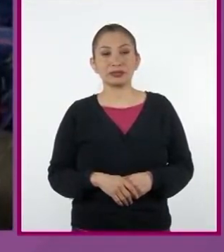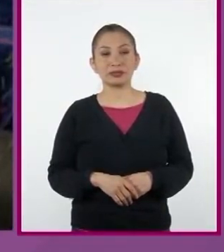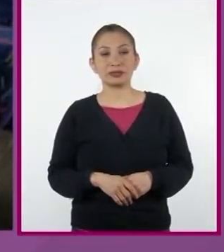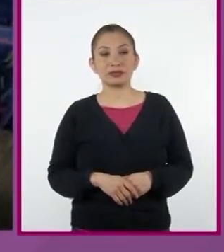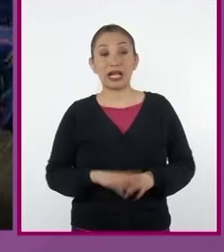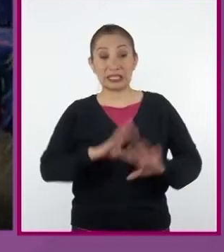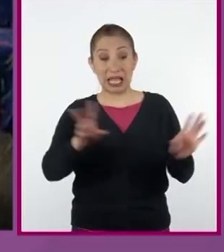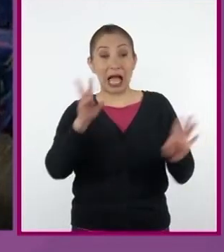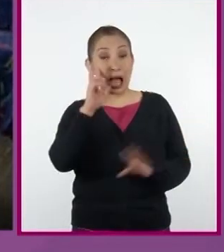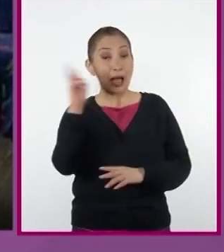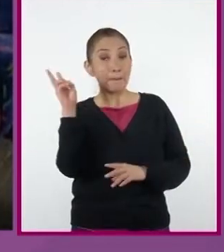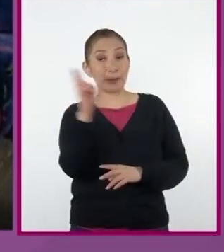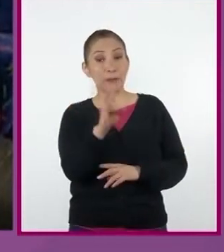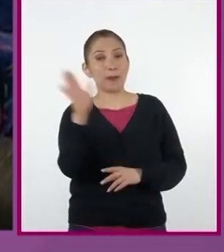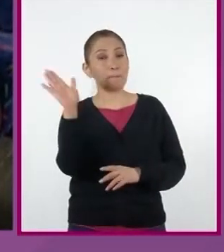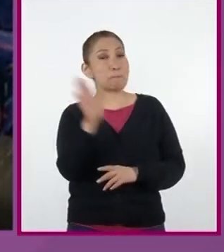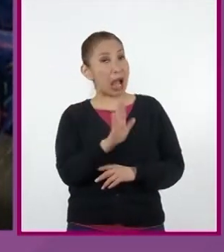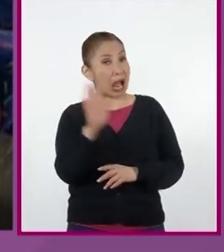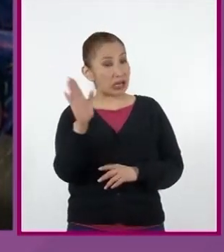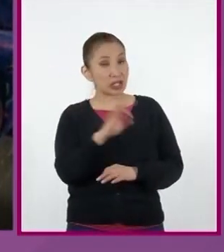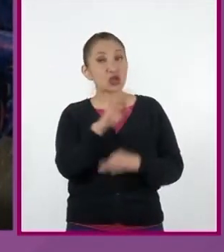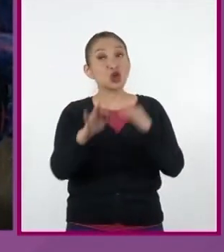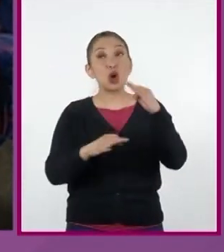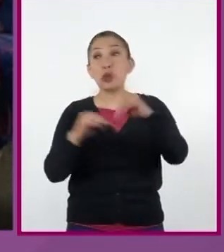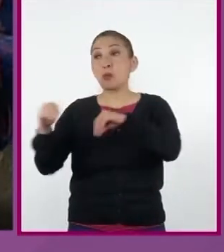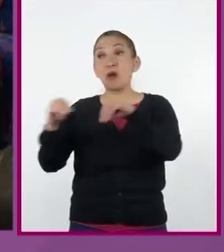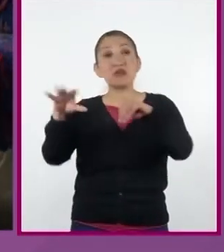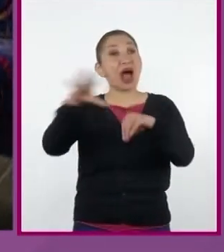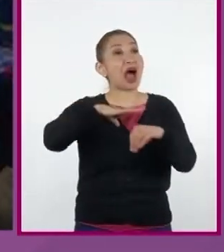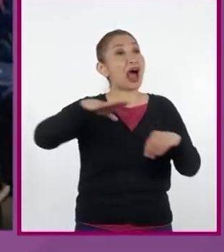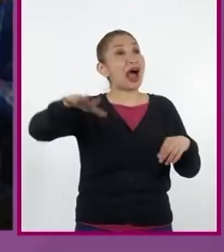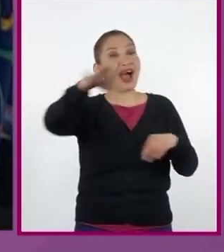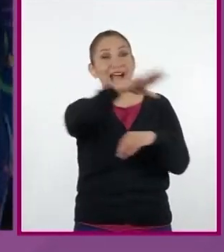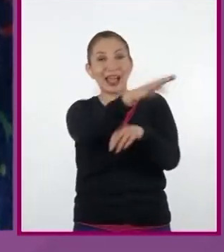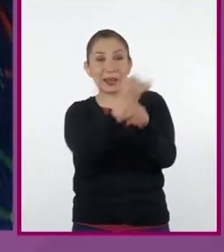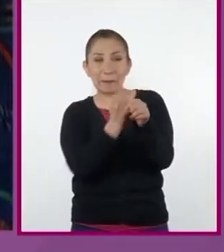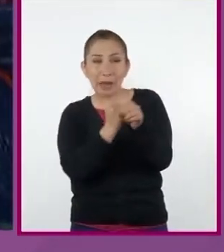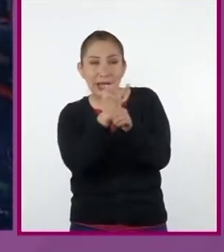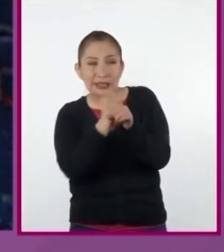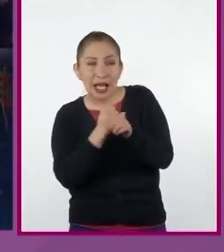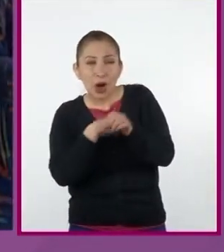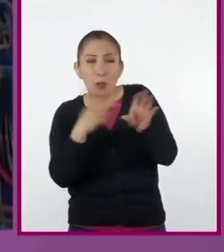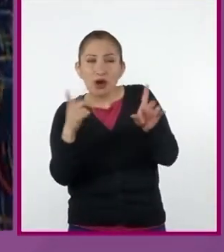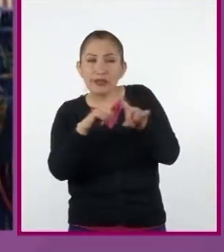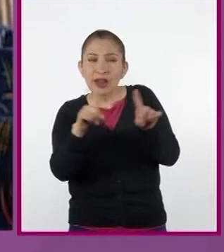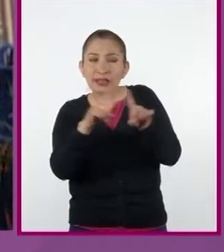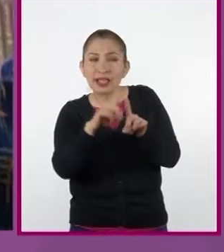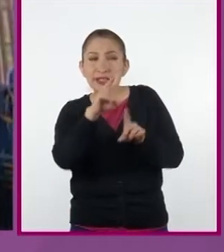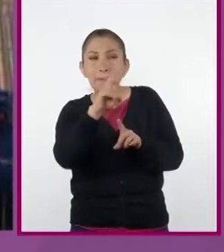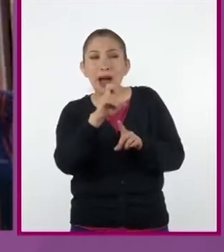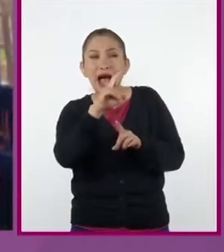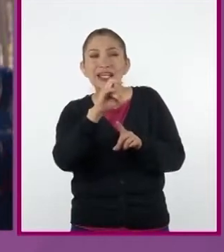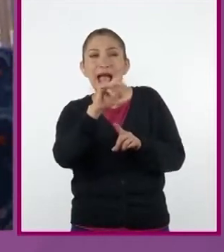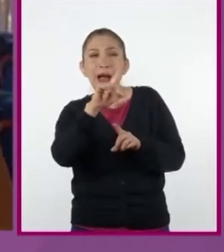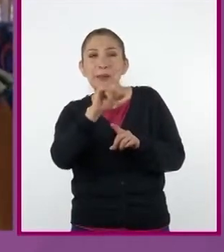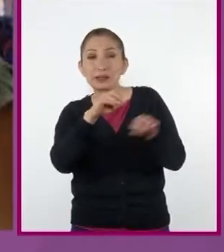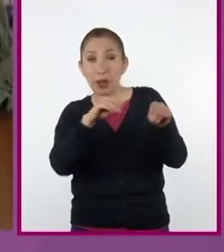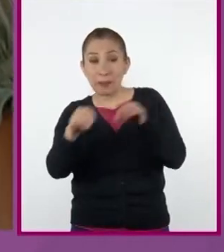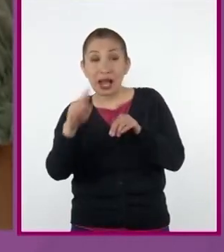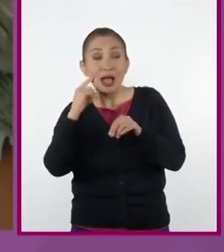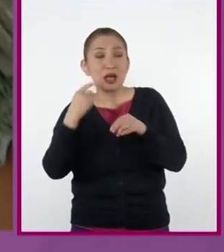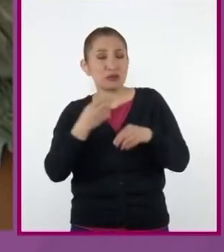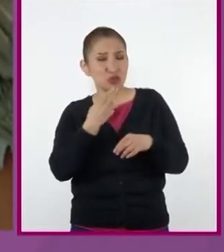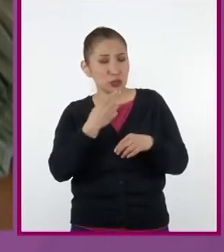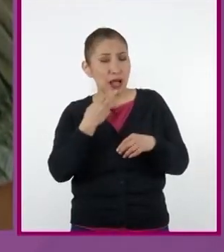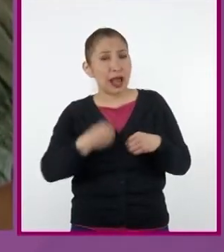Como hemos visto, parece ser que todo se mueve. El estudio de las variables del movimiento es aplicable tanto en la vida